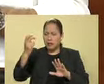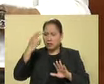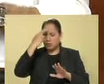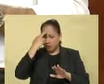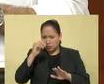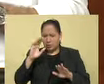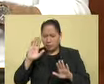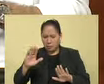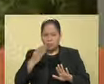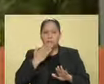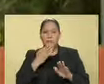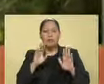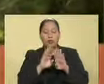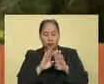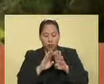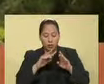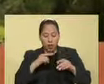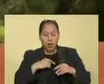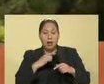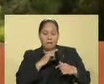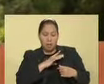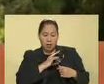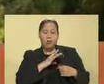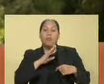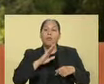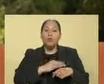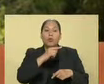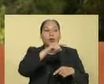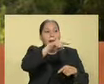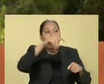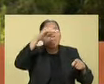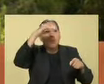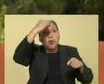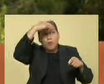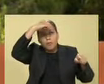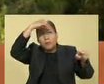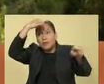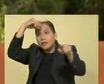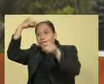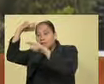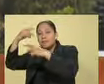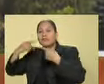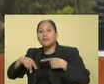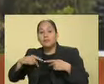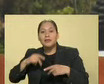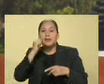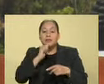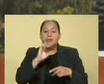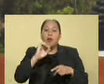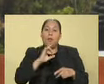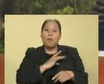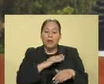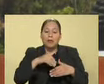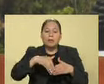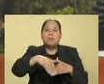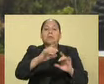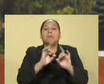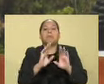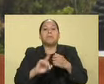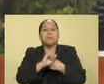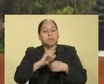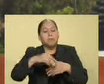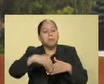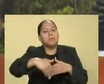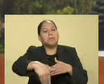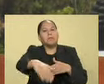reacciones por las consecuencias que estás diciendo que se tienen. Exacto, el miedo es siempre a las consecuencias. Ahora, ese miedo a